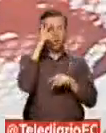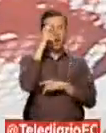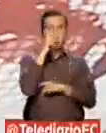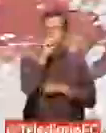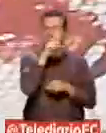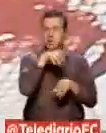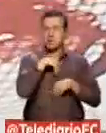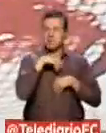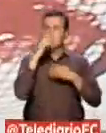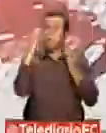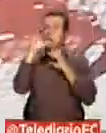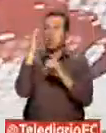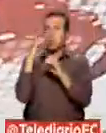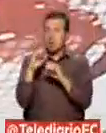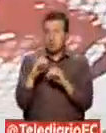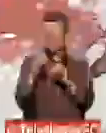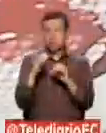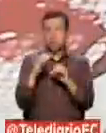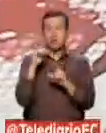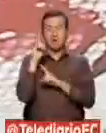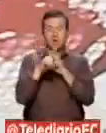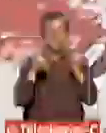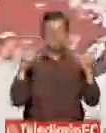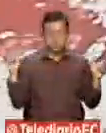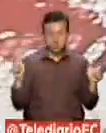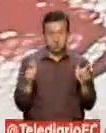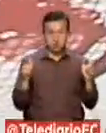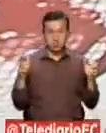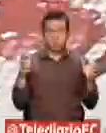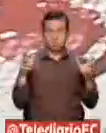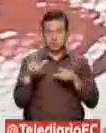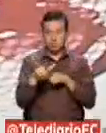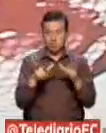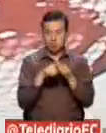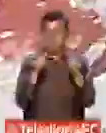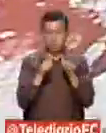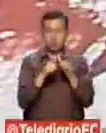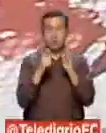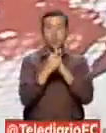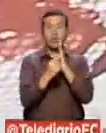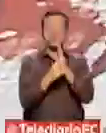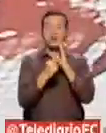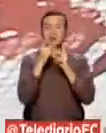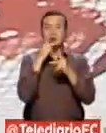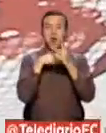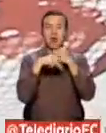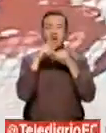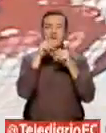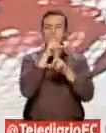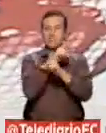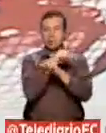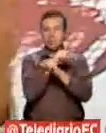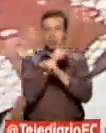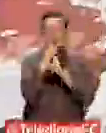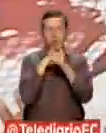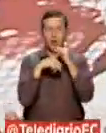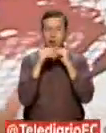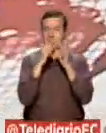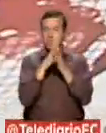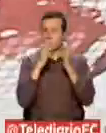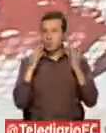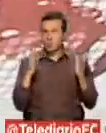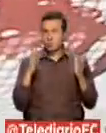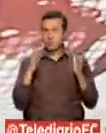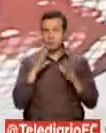y también a nivel político. Habrá troll centers, estos famosos cuentas falsas que sirven para poder hacer